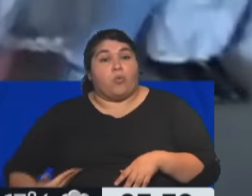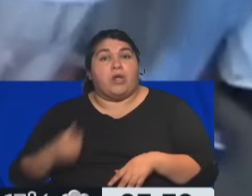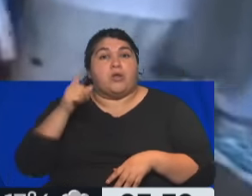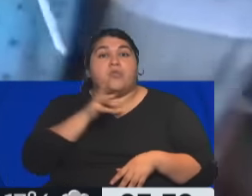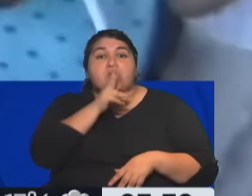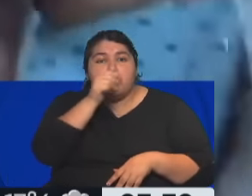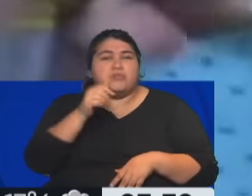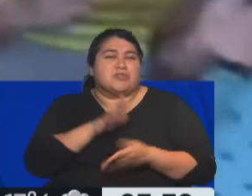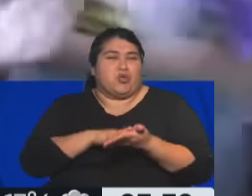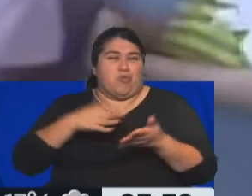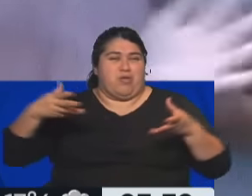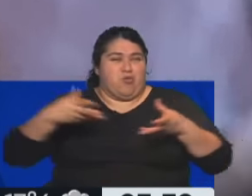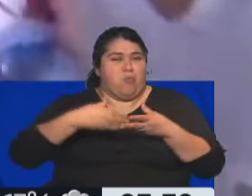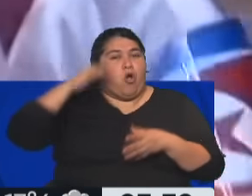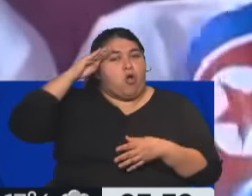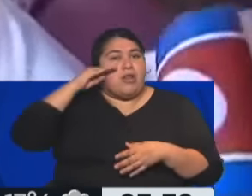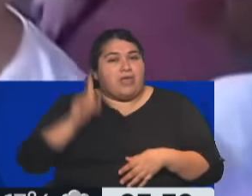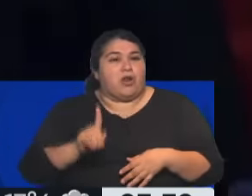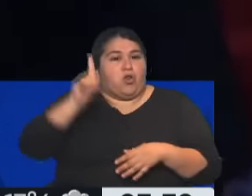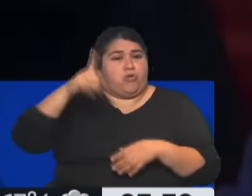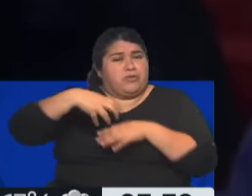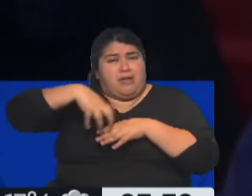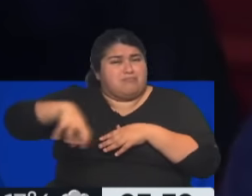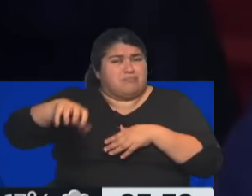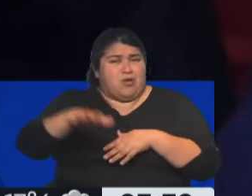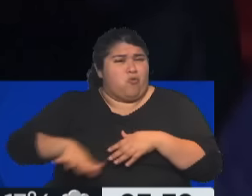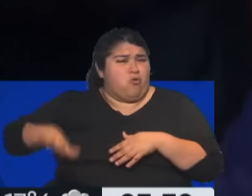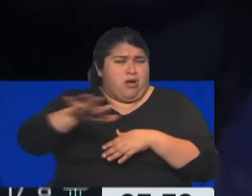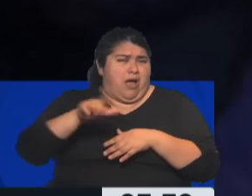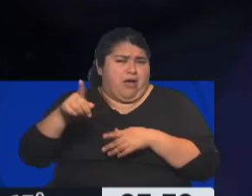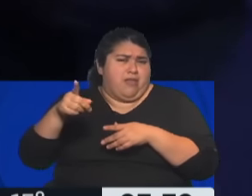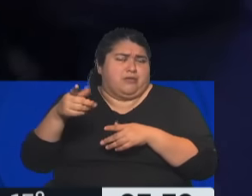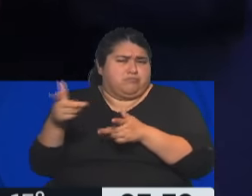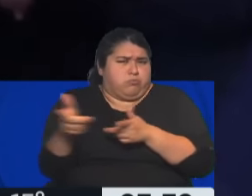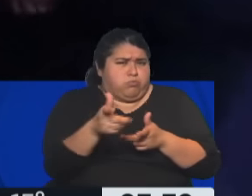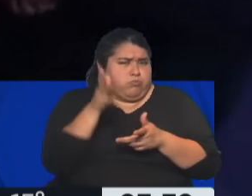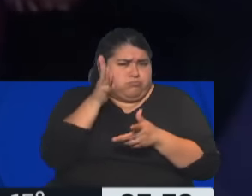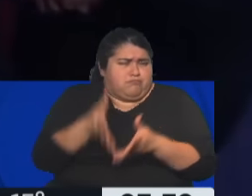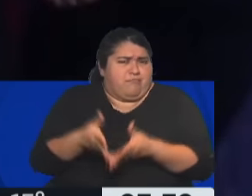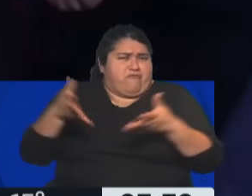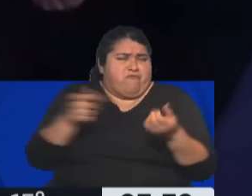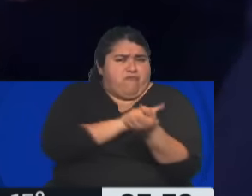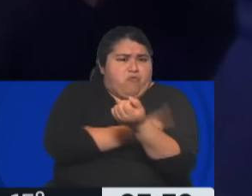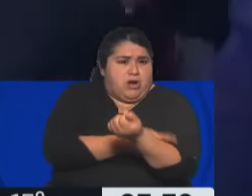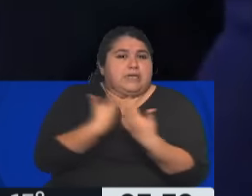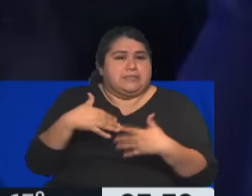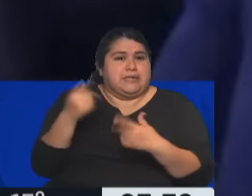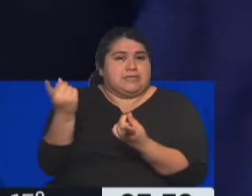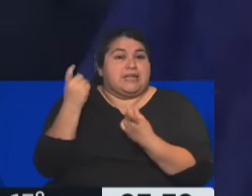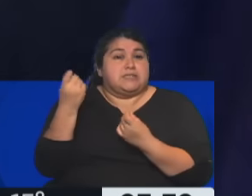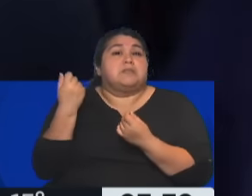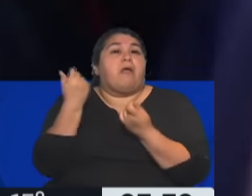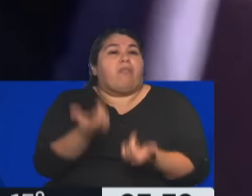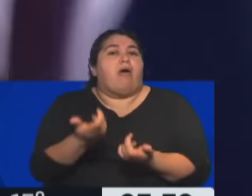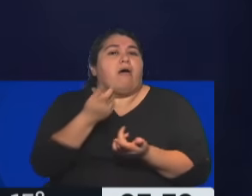militarizada Corea del Norte, un país totalmente aislado y sin nada que perder, pero con vastos arsenales que pueden aliviar las necesidades inmediatas de Rusia